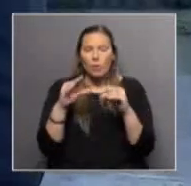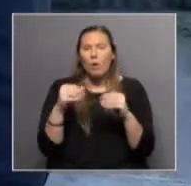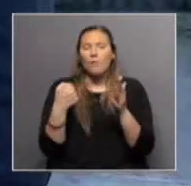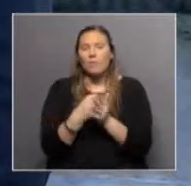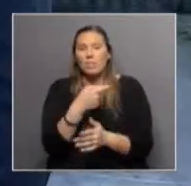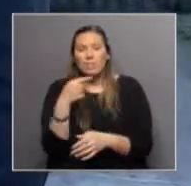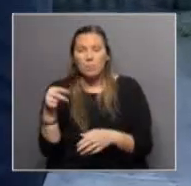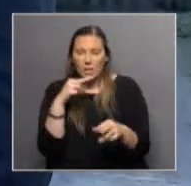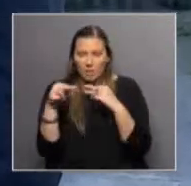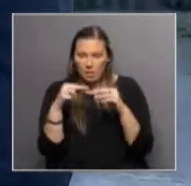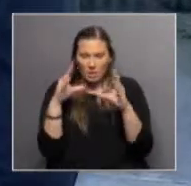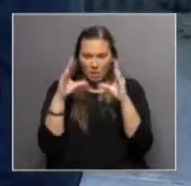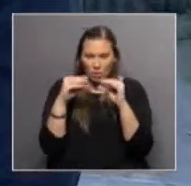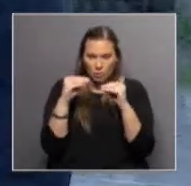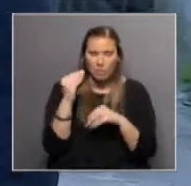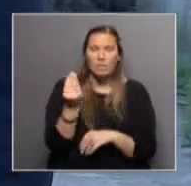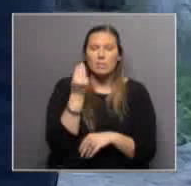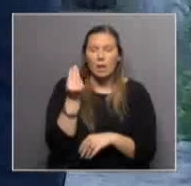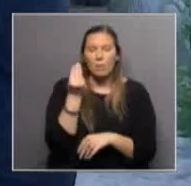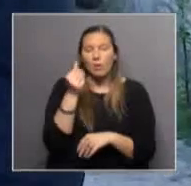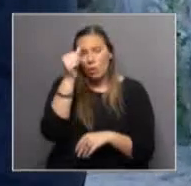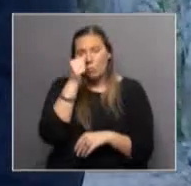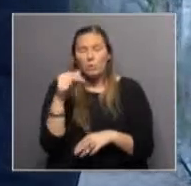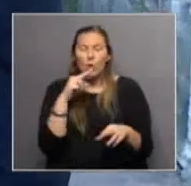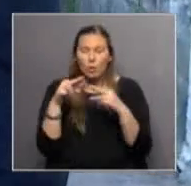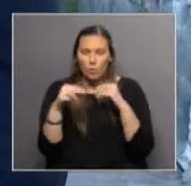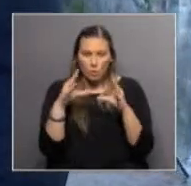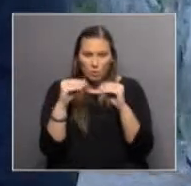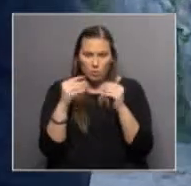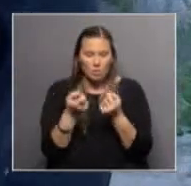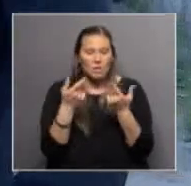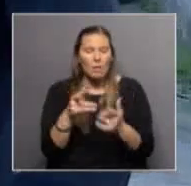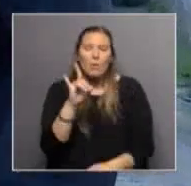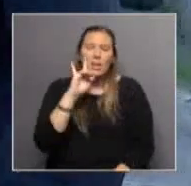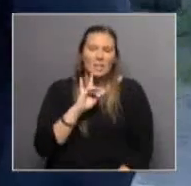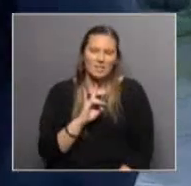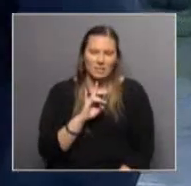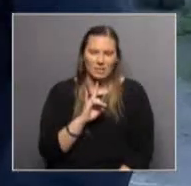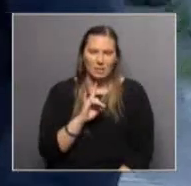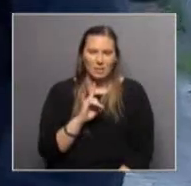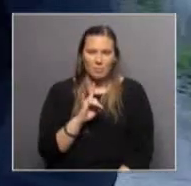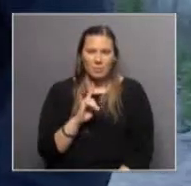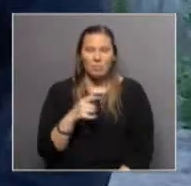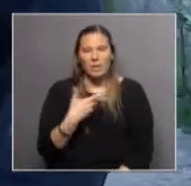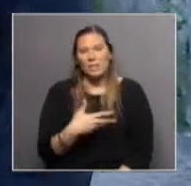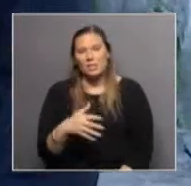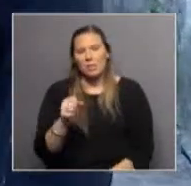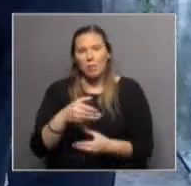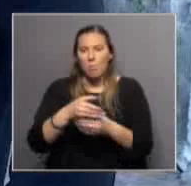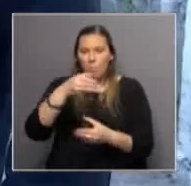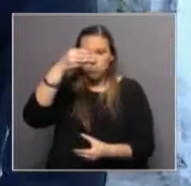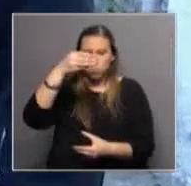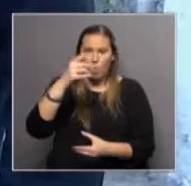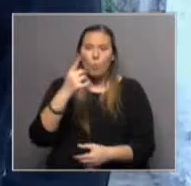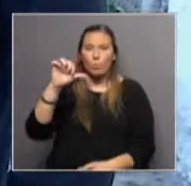que ustedes...? Sábados y domingos hacemos cena y entregamos leche, que hacemos para que lleven en botellas, ¿no?